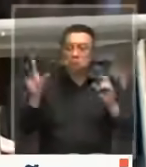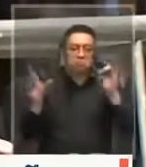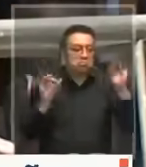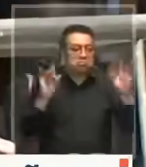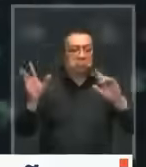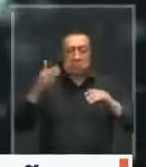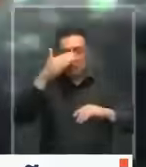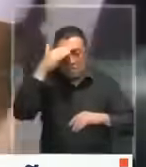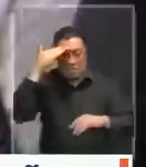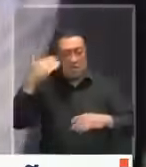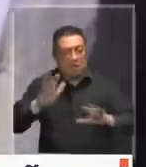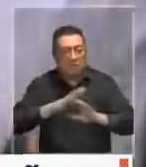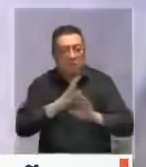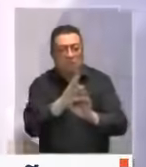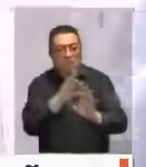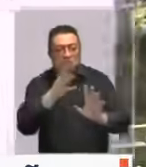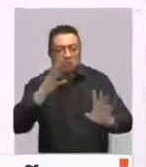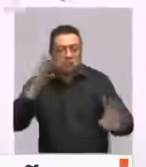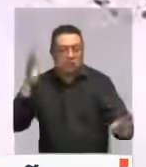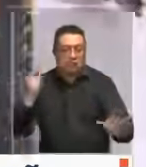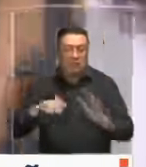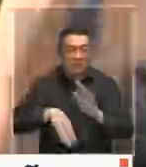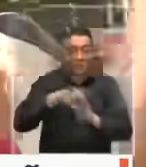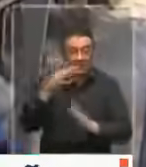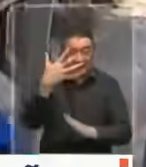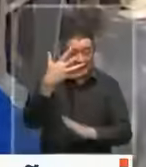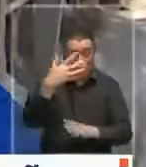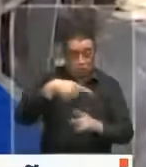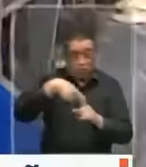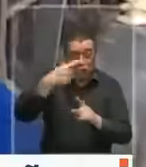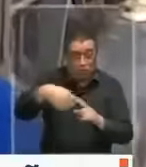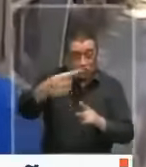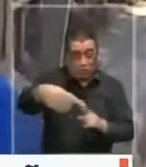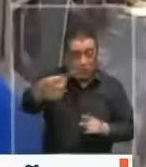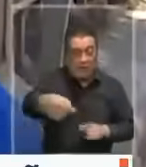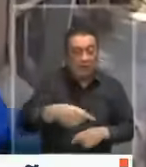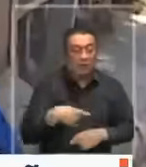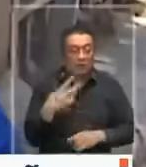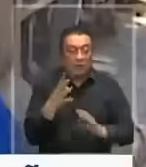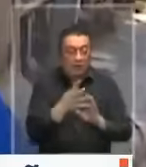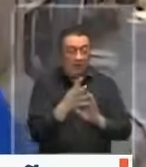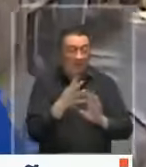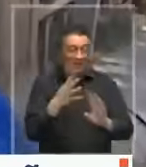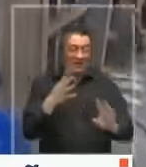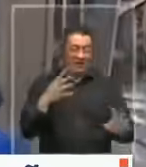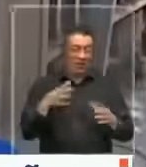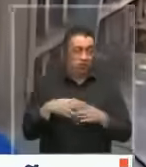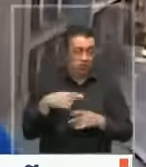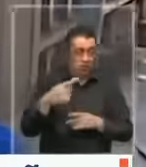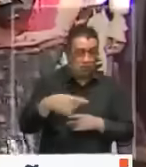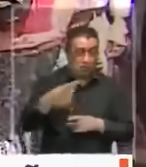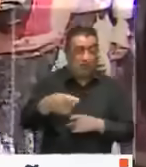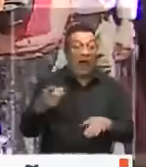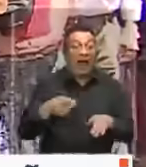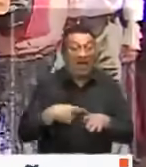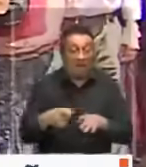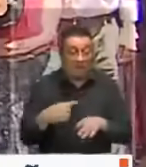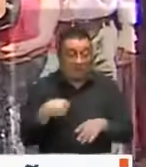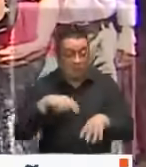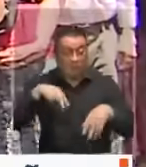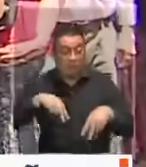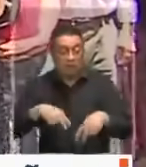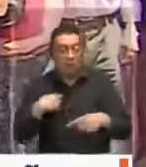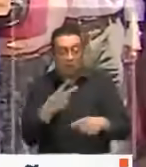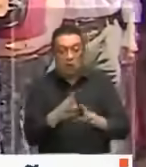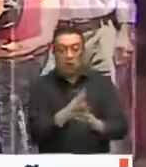que la larga fila que sobrepasaba las 5 cuadras. Estuve con una fila muy grande de Alameda. Nos dimos cuenta que la fila